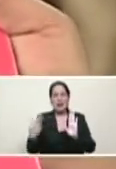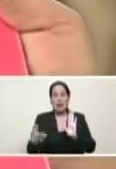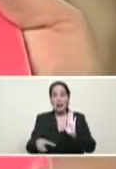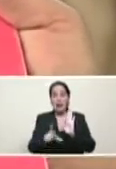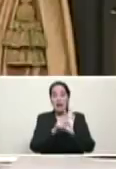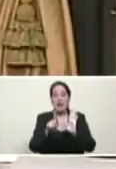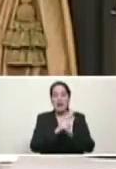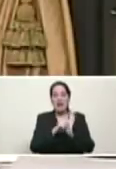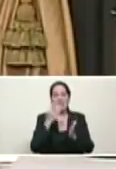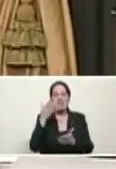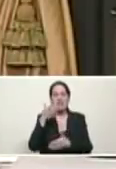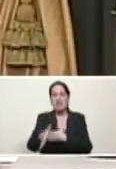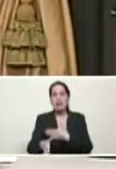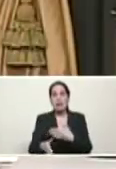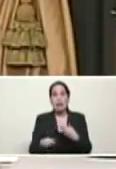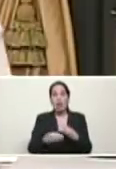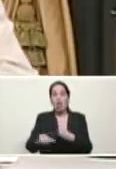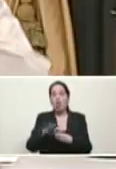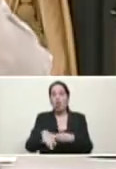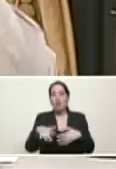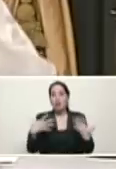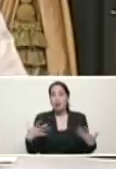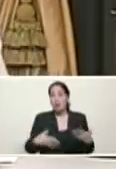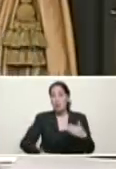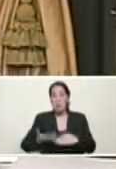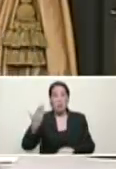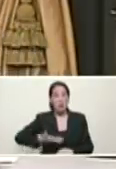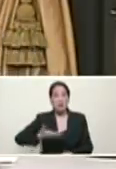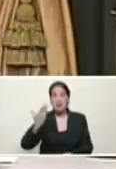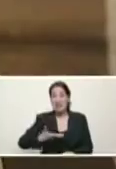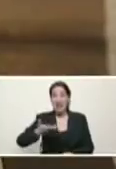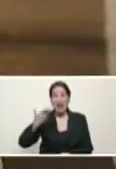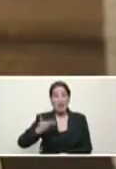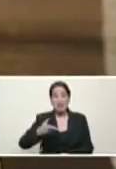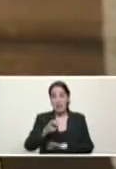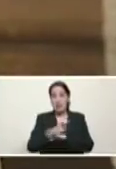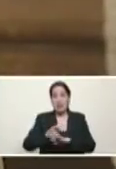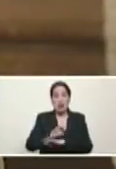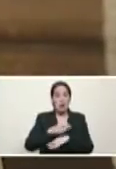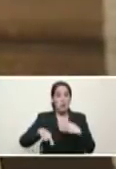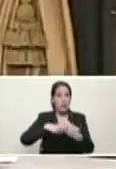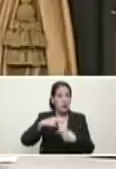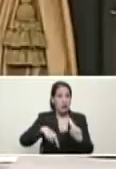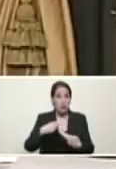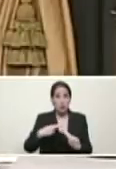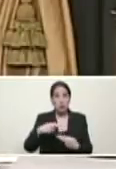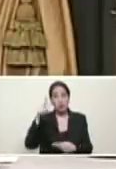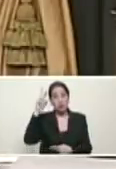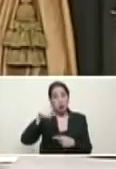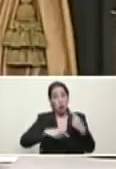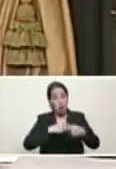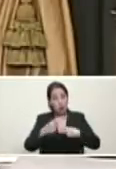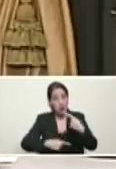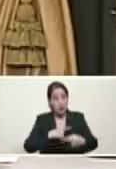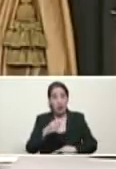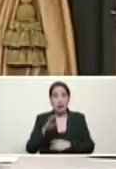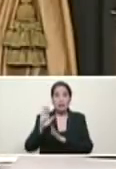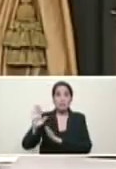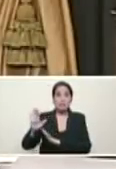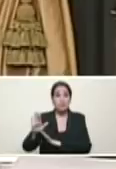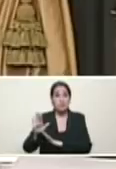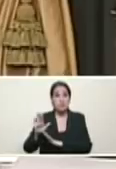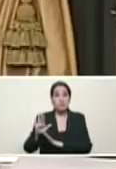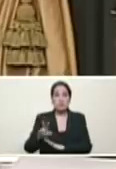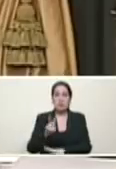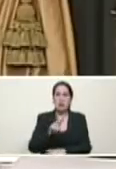de la revolución? Está en el plan de la patria 2025. Aquí está, todos los días. Cuando ustedes ya están por allá a